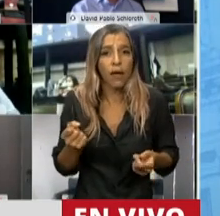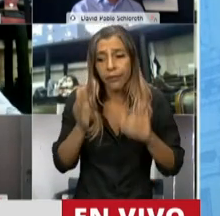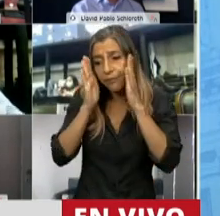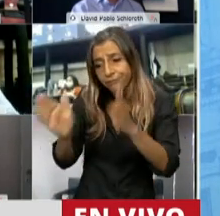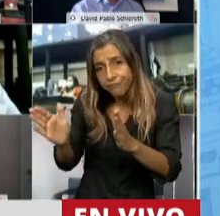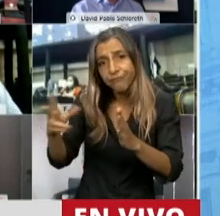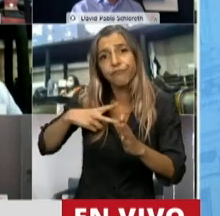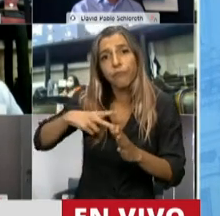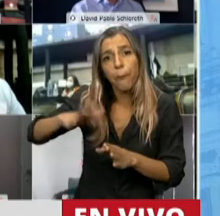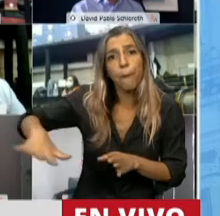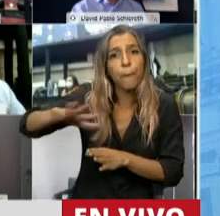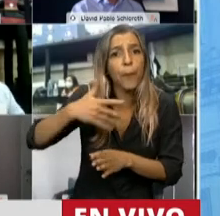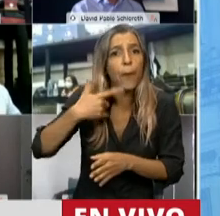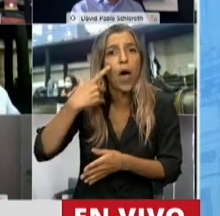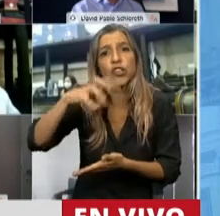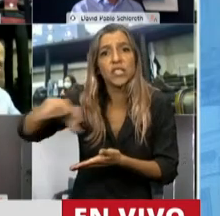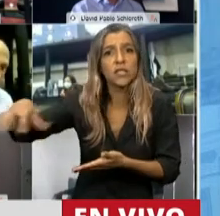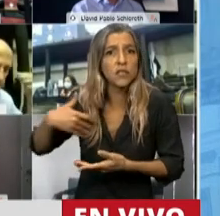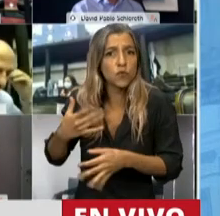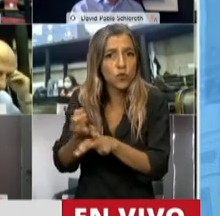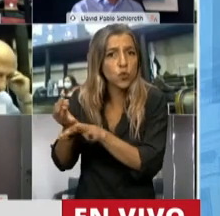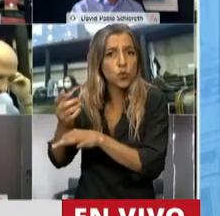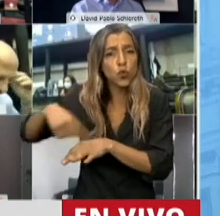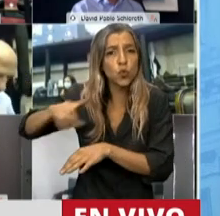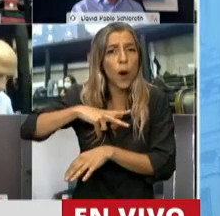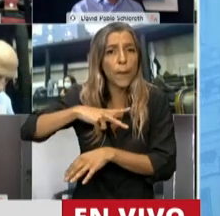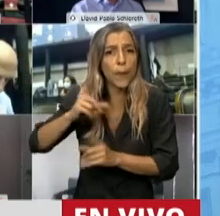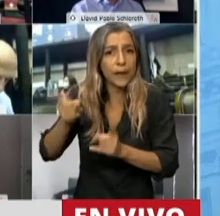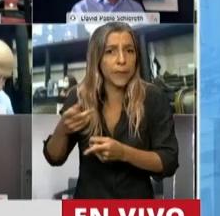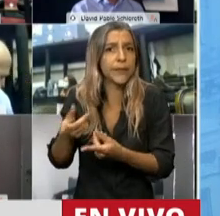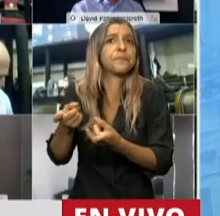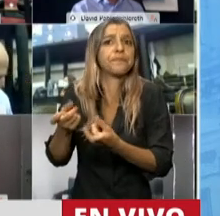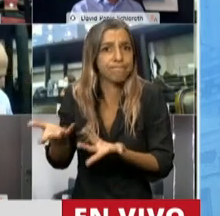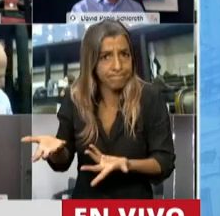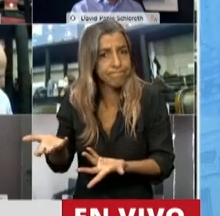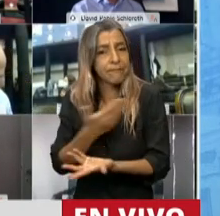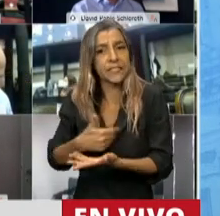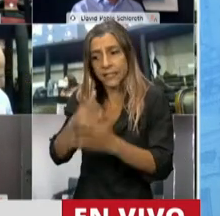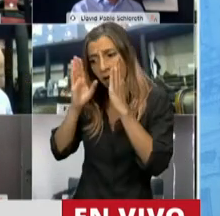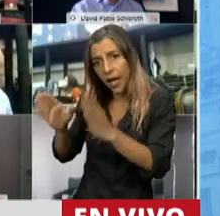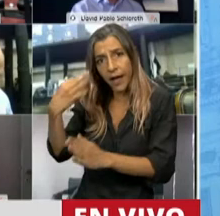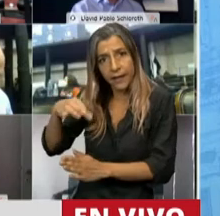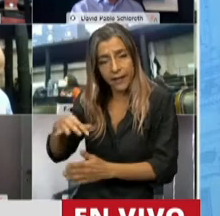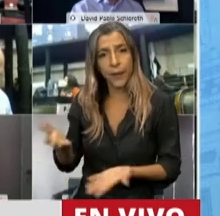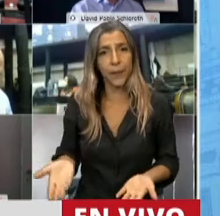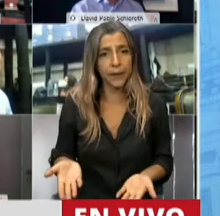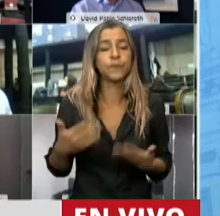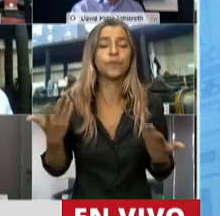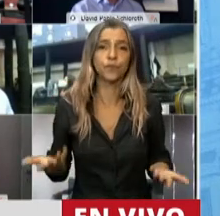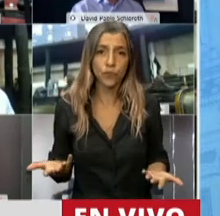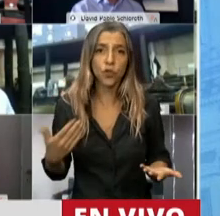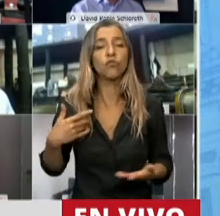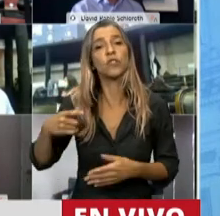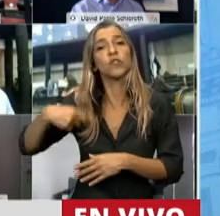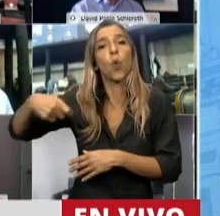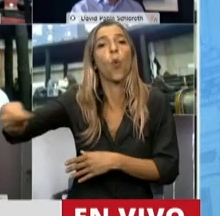trabajo en el sistema privado de educación. Sin lugar a dudas, la deducción de la cuota de la educación privada, de